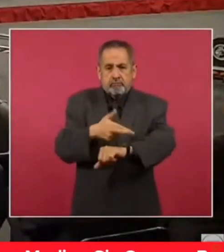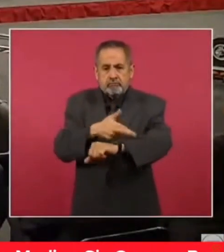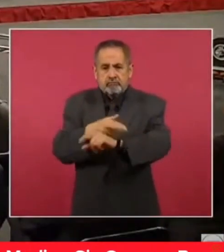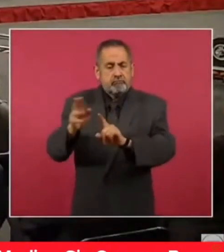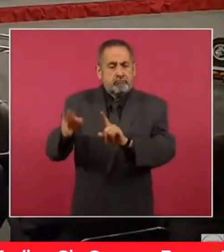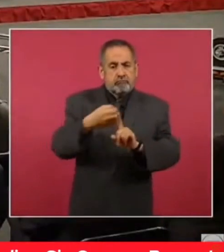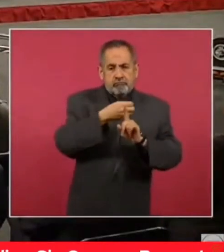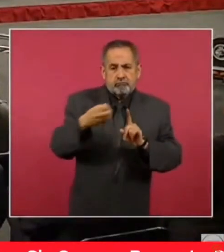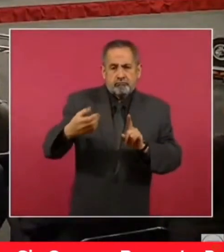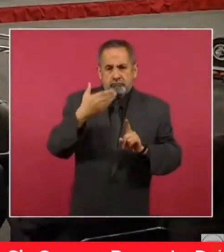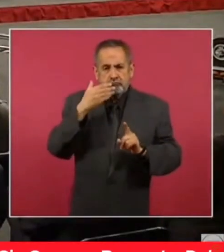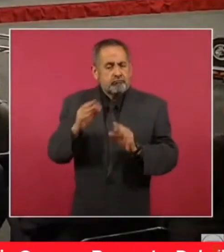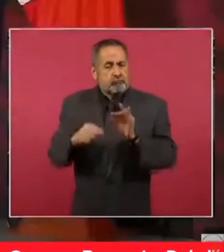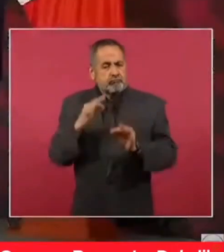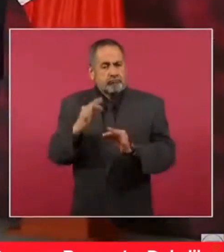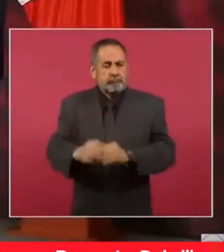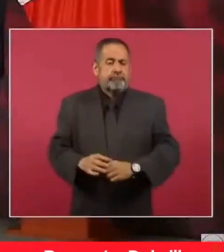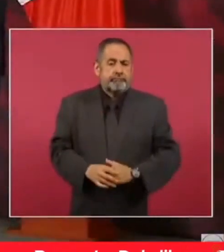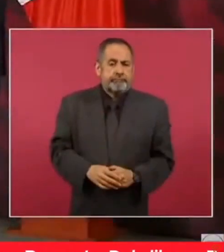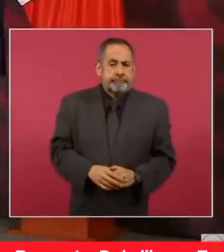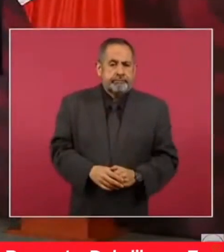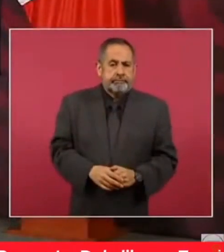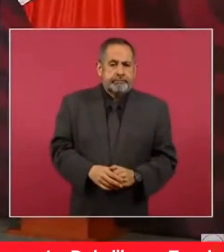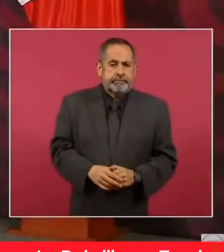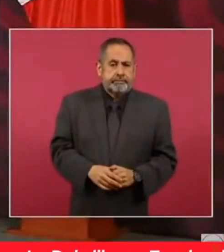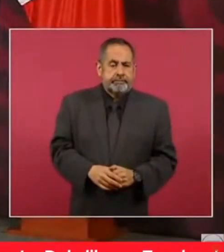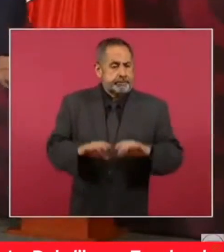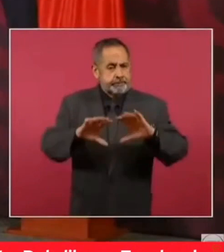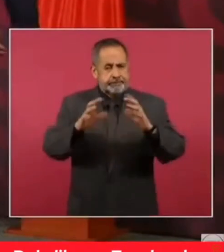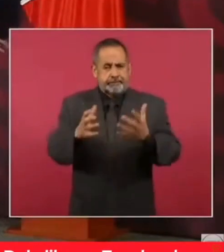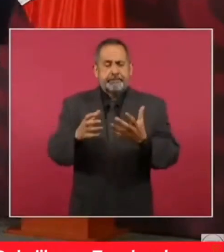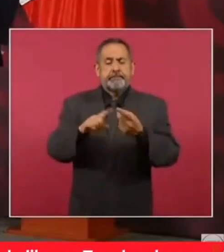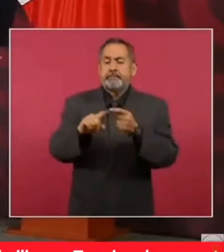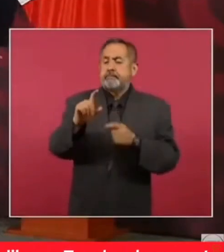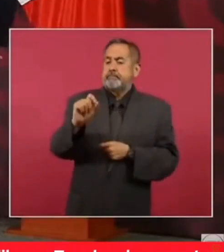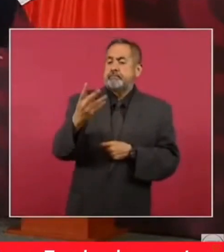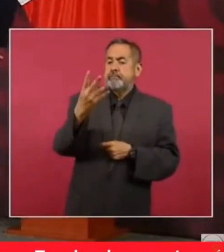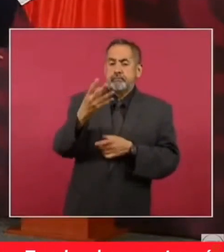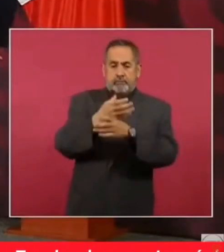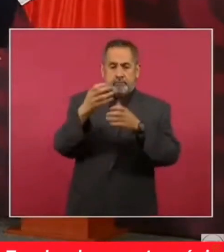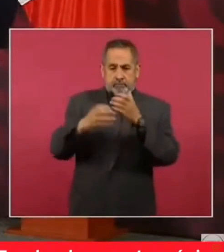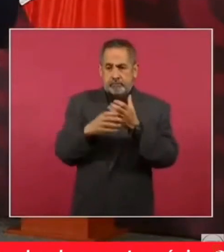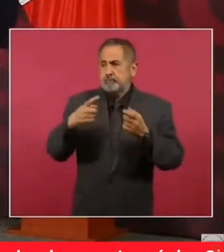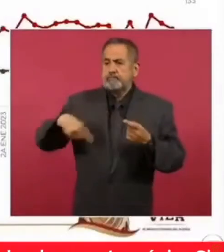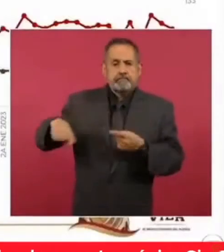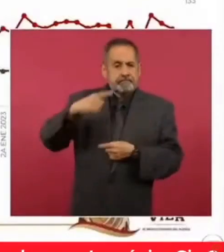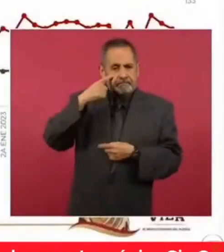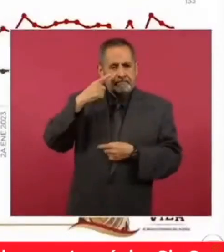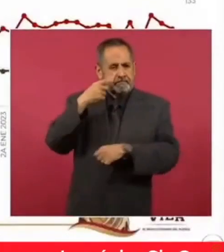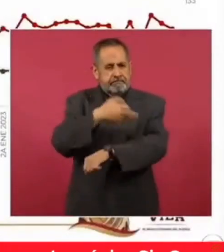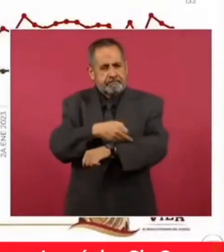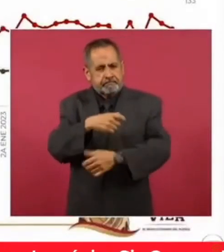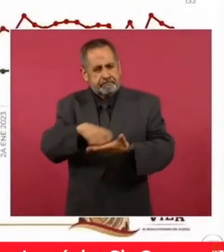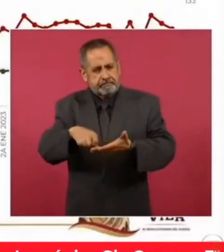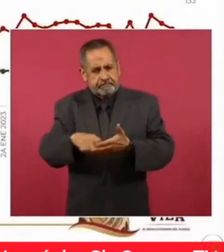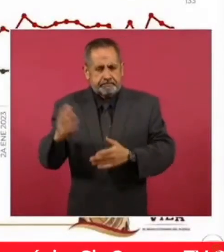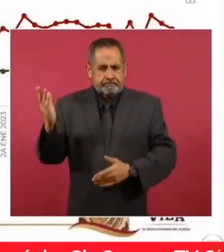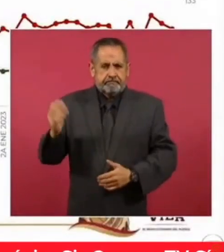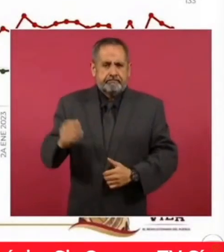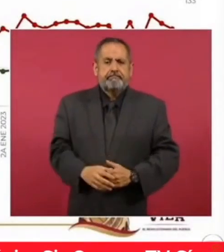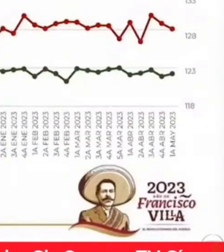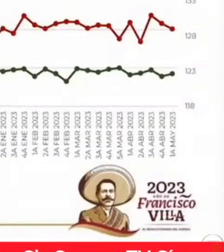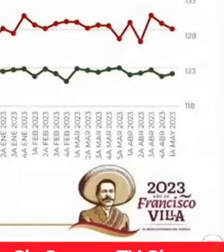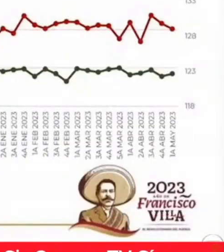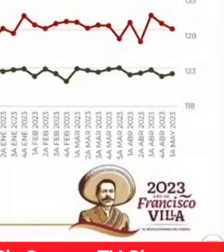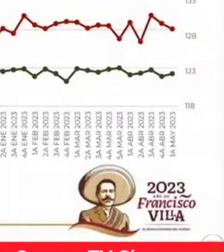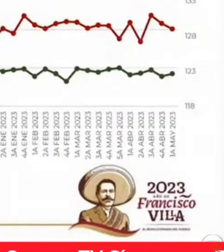orden. Vamos a ver quién es quién en los 24 productos que más consumen las familias mexicanas. El Índice